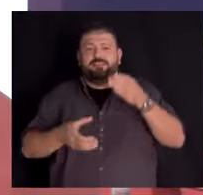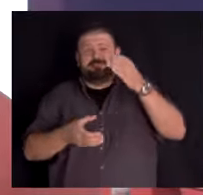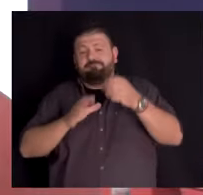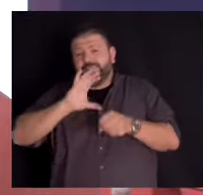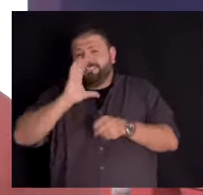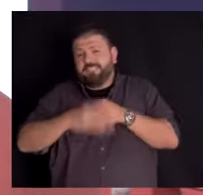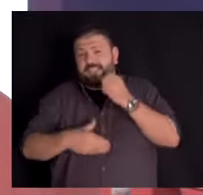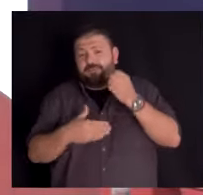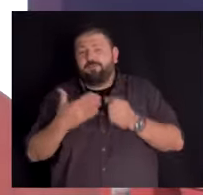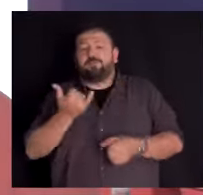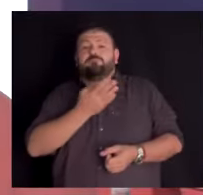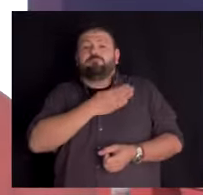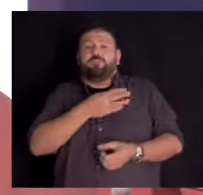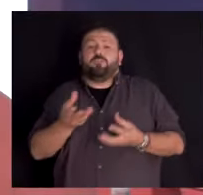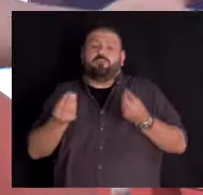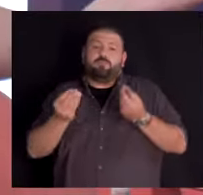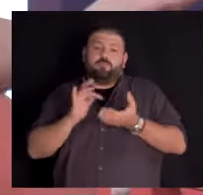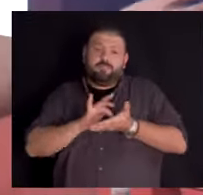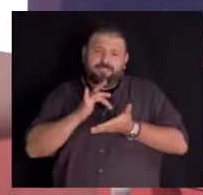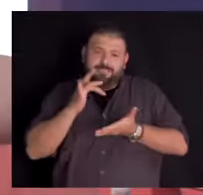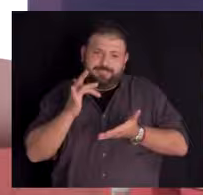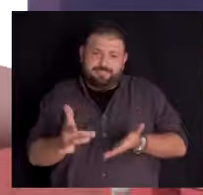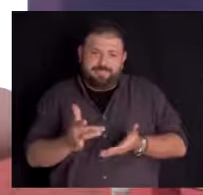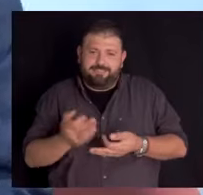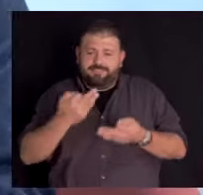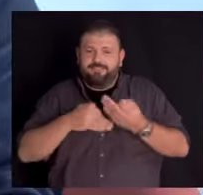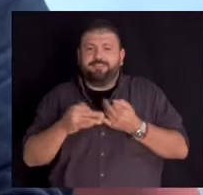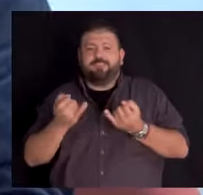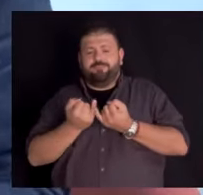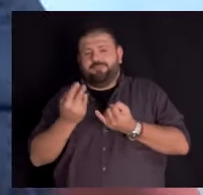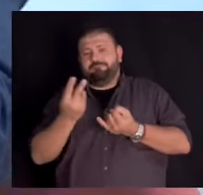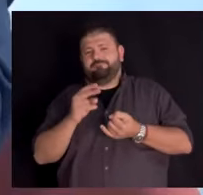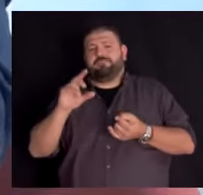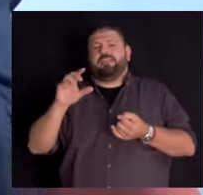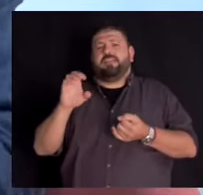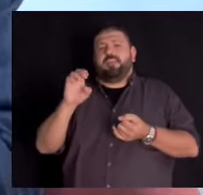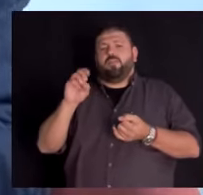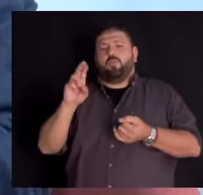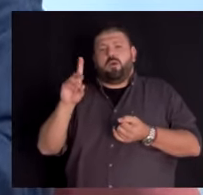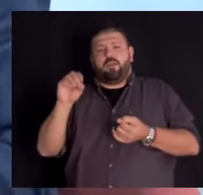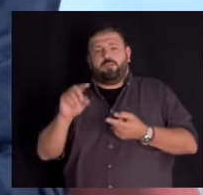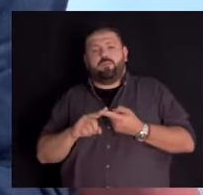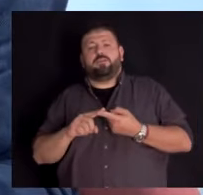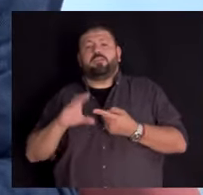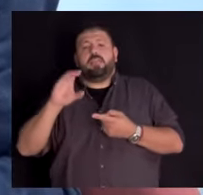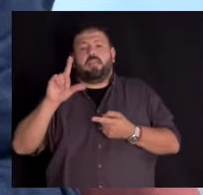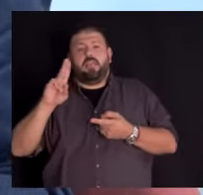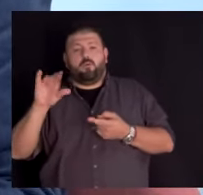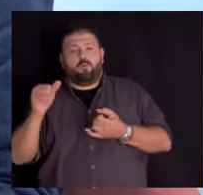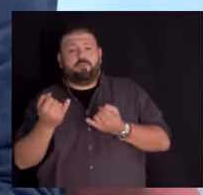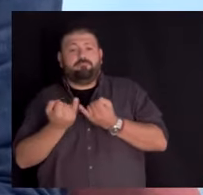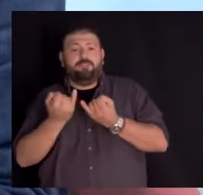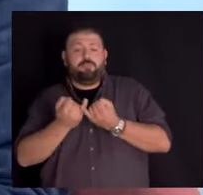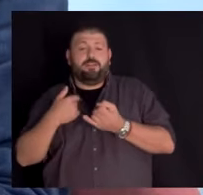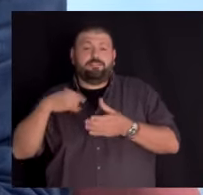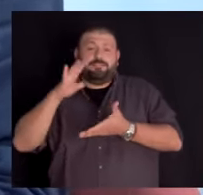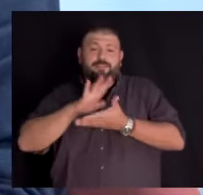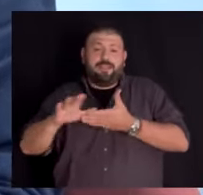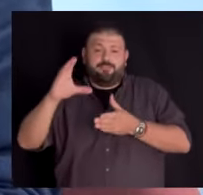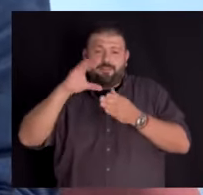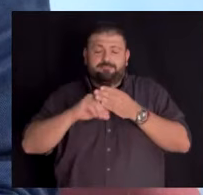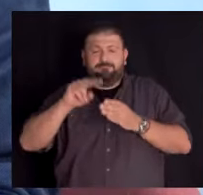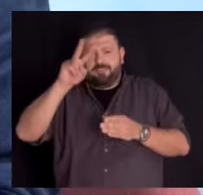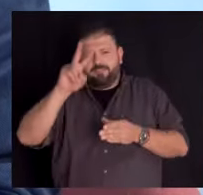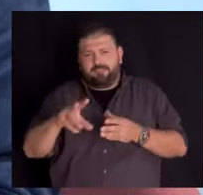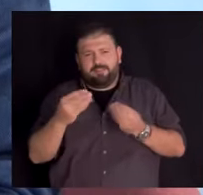bueno, muchísimas gracias. Mi nombre es Claudia García, a mi lado mi compañero Eduardo Beas. Así es, Klaus, también acá ya se va a acabar. Pues muchas gracias, de verdad. No se